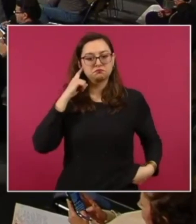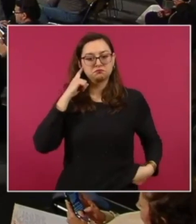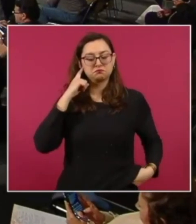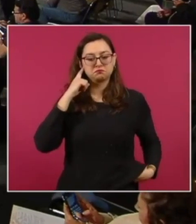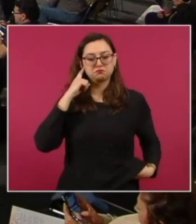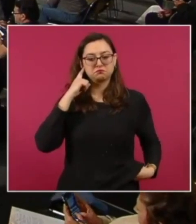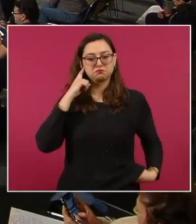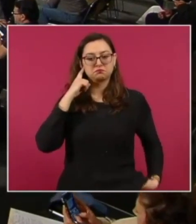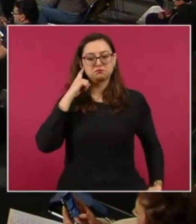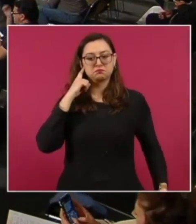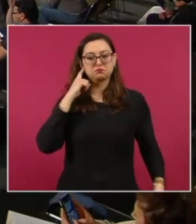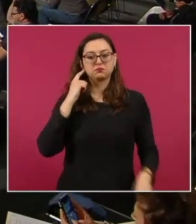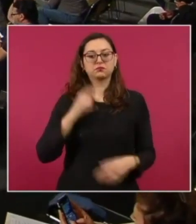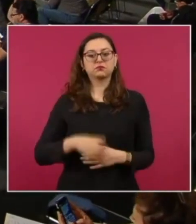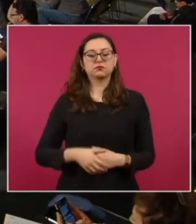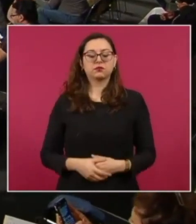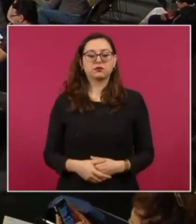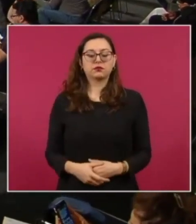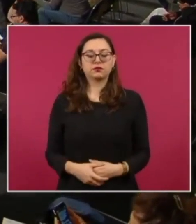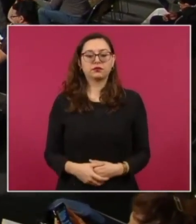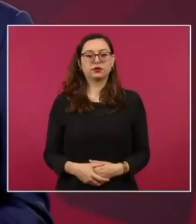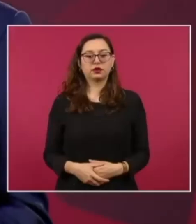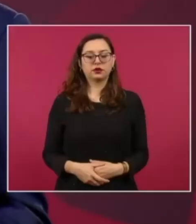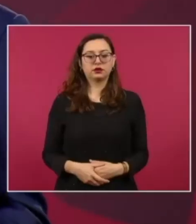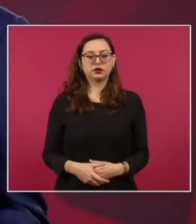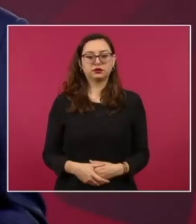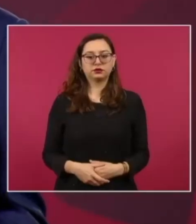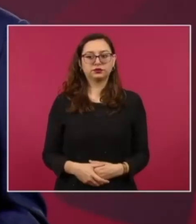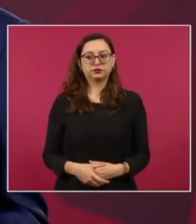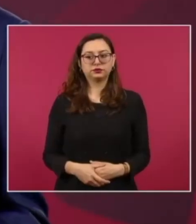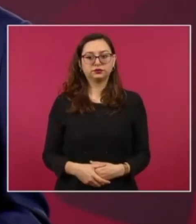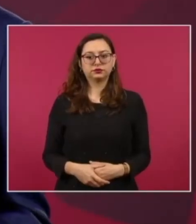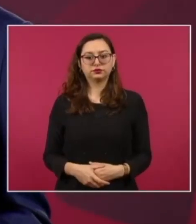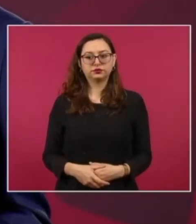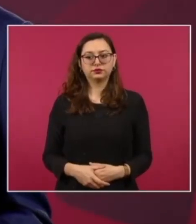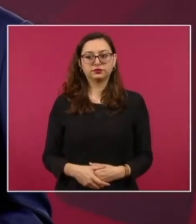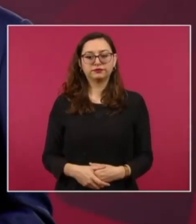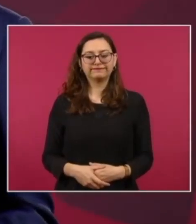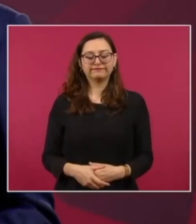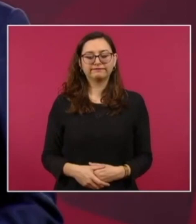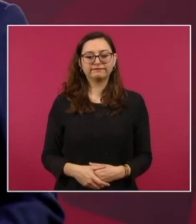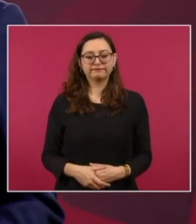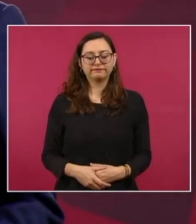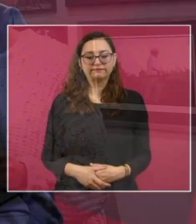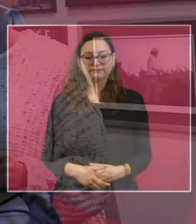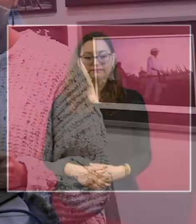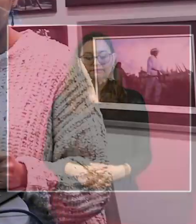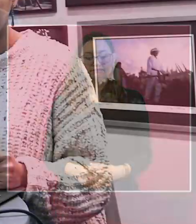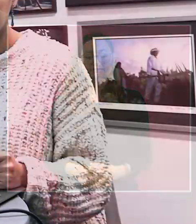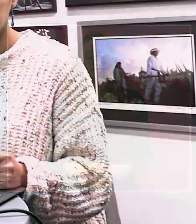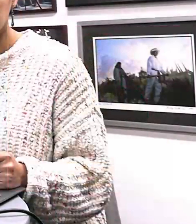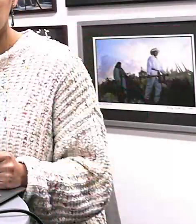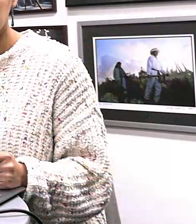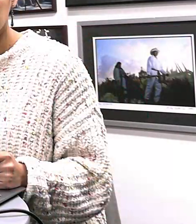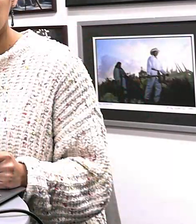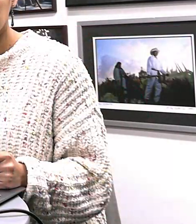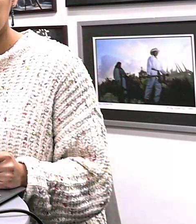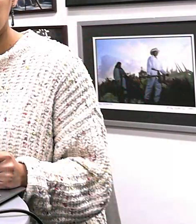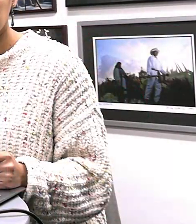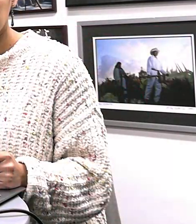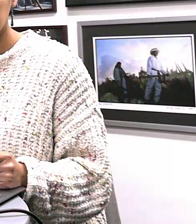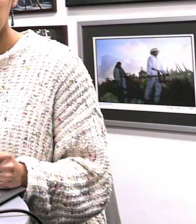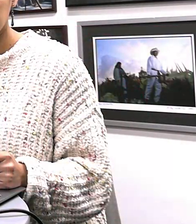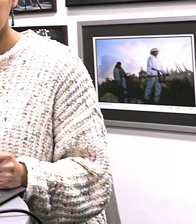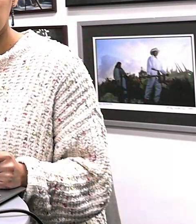probable, Ilse. Así es, Dulce. Vamos a continuar con la información del día miércoles, y tenemos otra actualización que